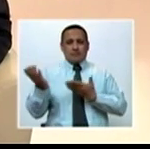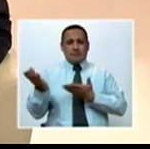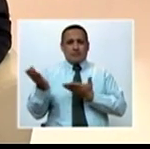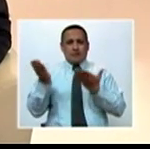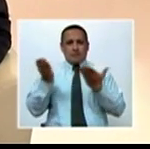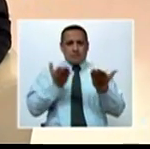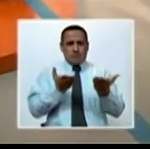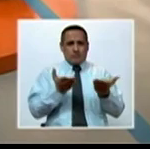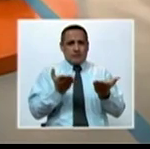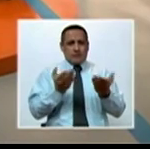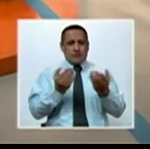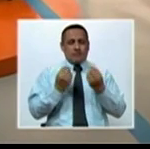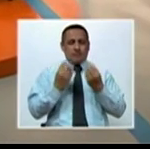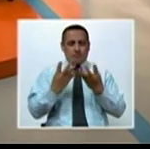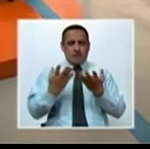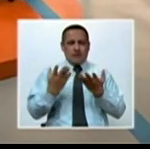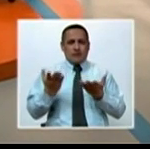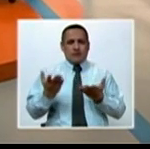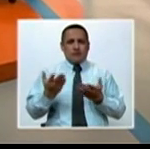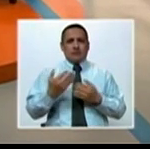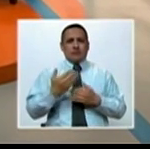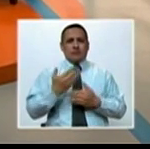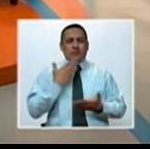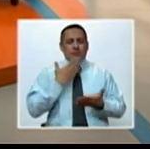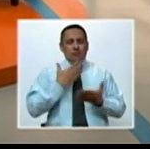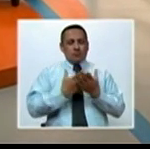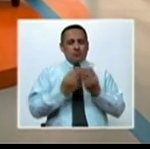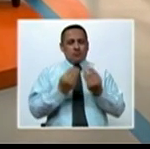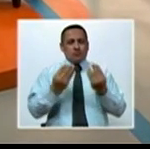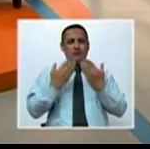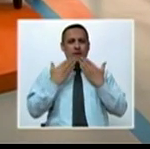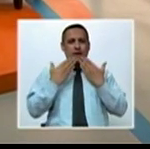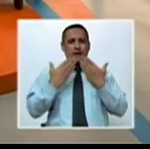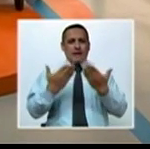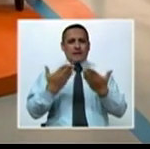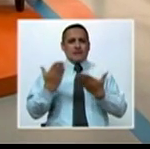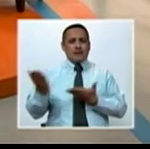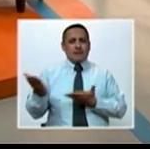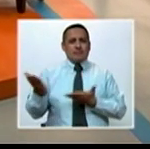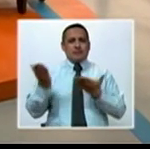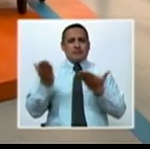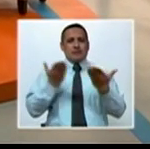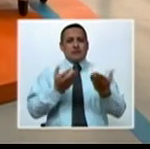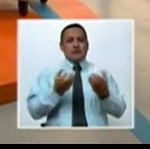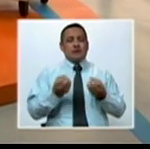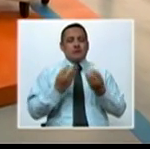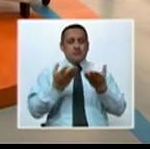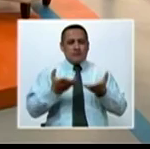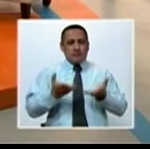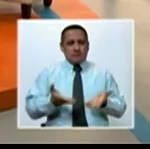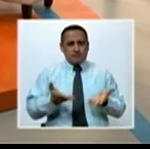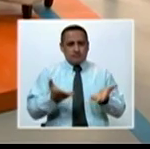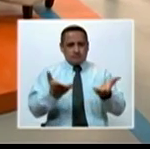Muchas gracias por la invitación y estoy a tu servicio para lo que quieras